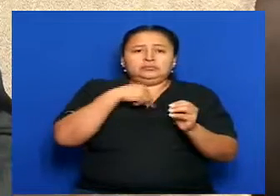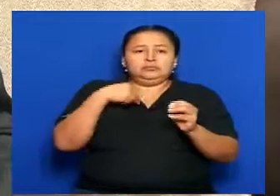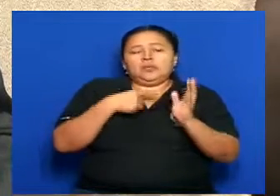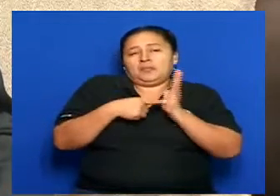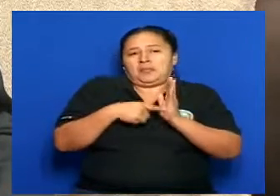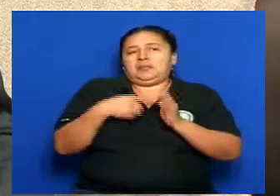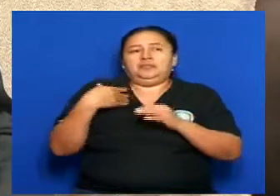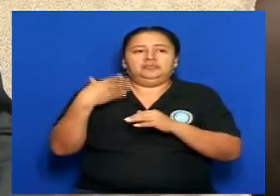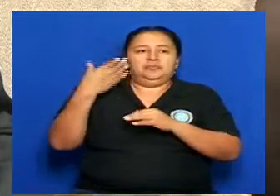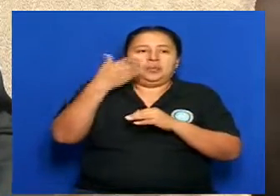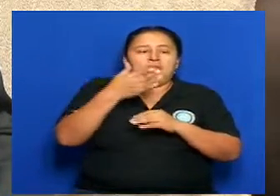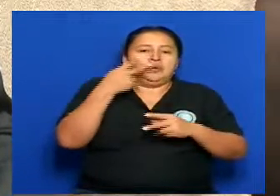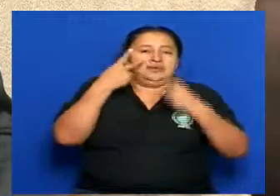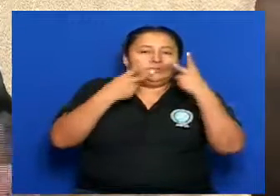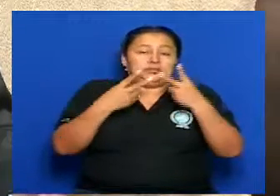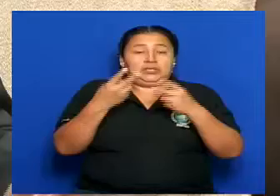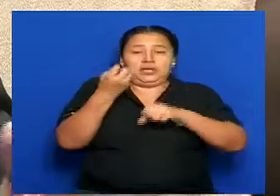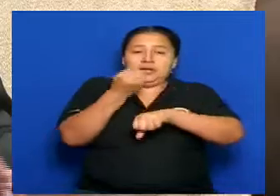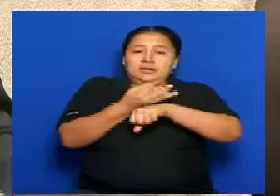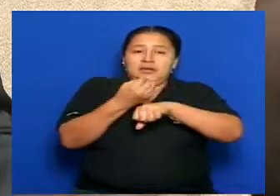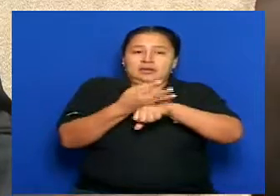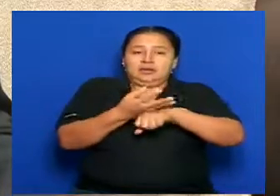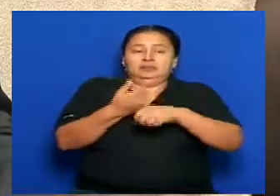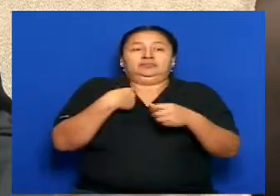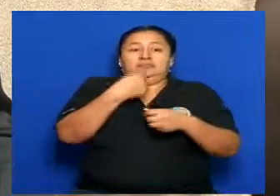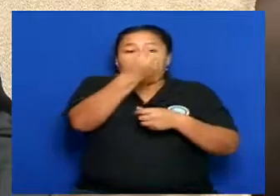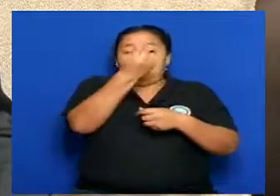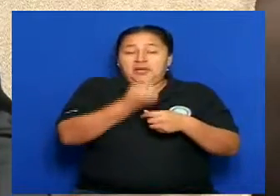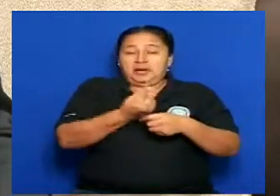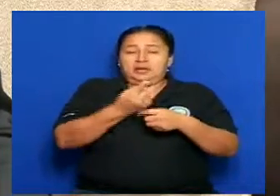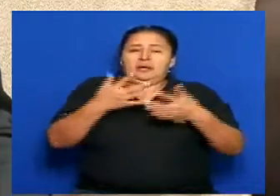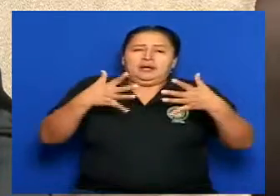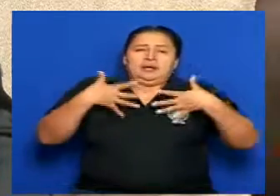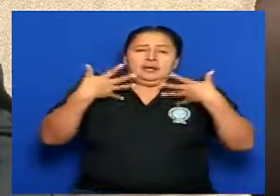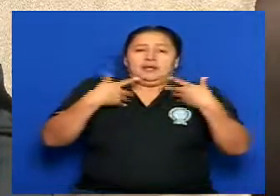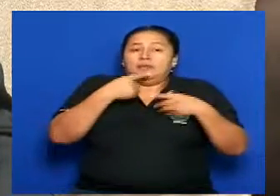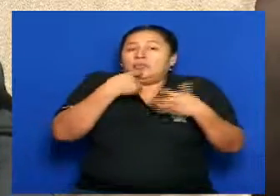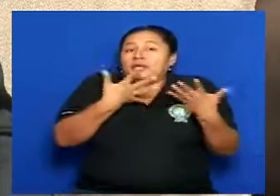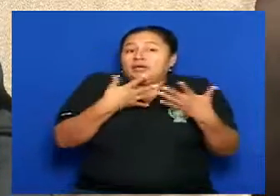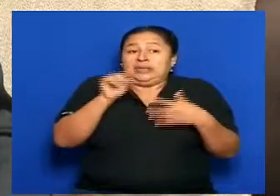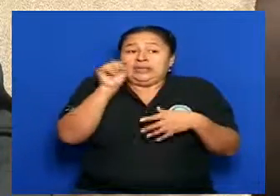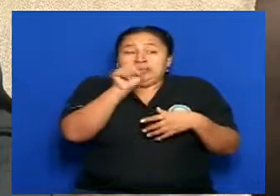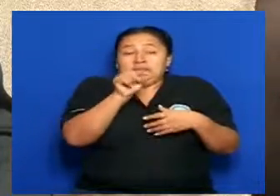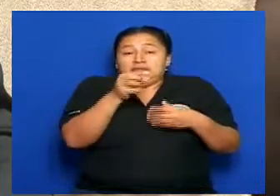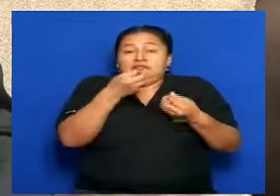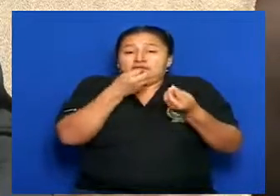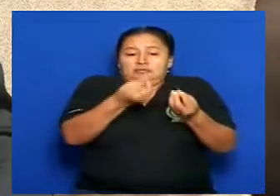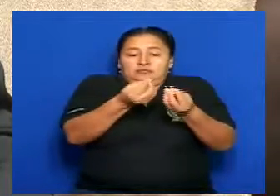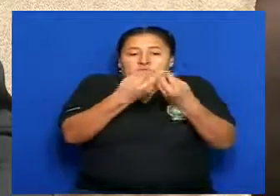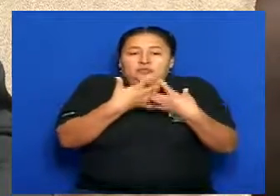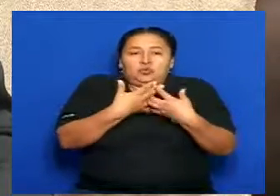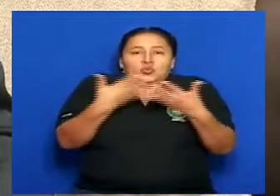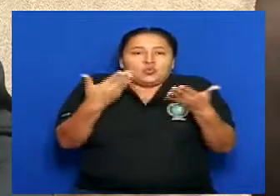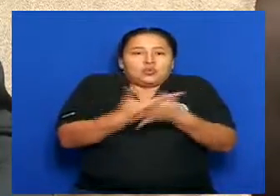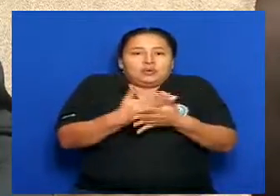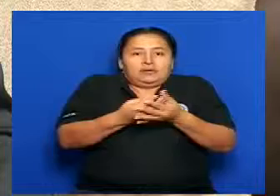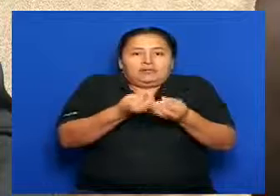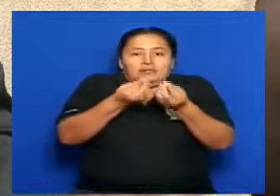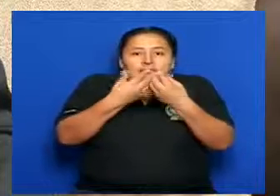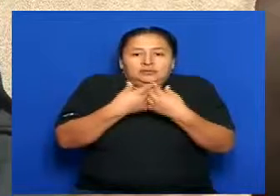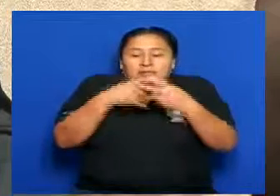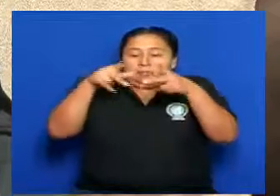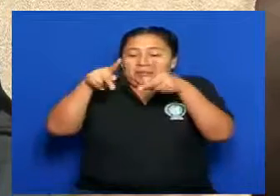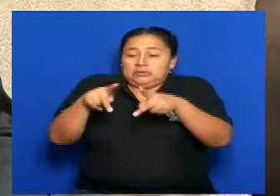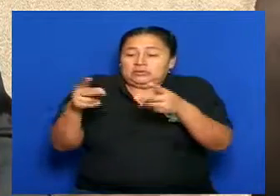visitas de los alcaldes del país nos da mucha alegría porque es la información más reciente que te llega desde los pobladores